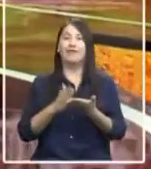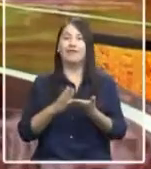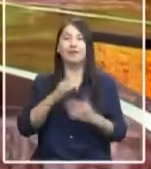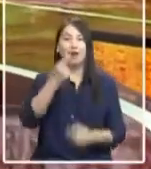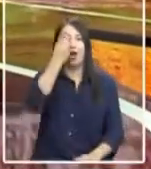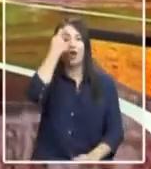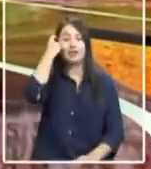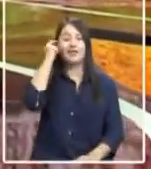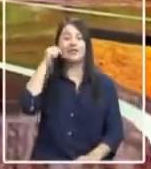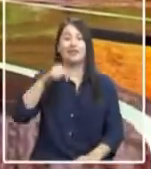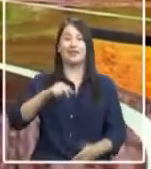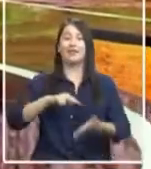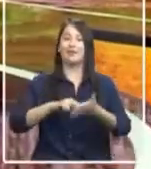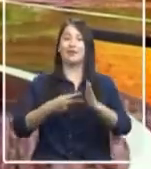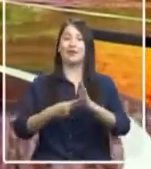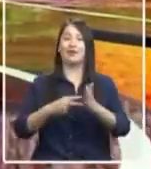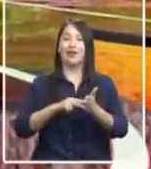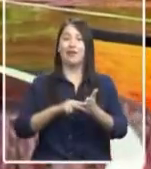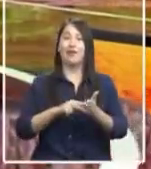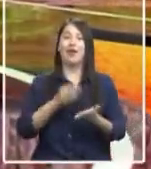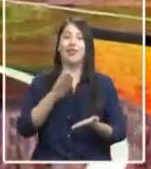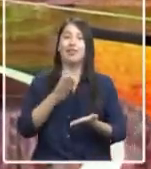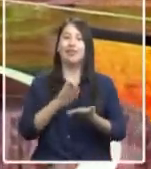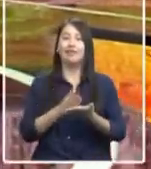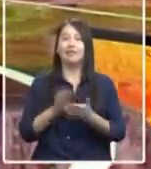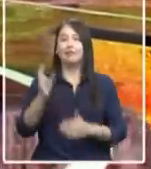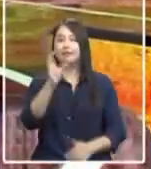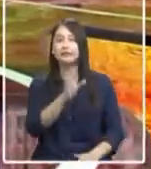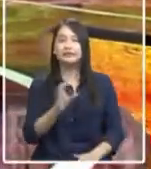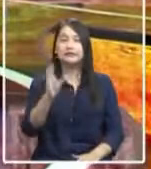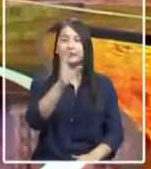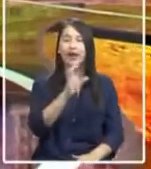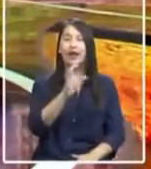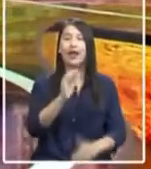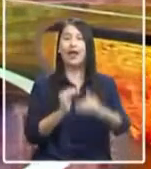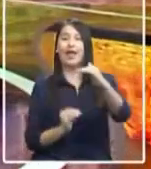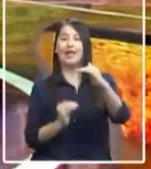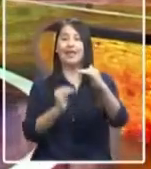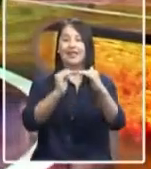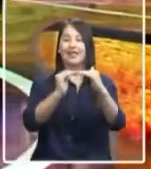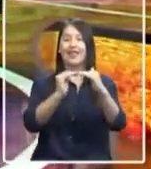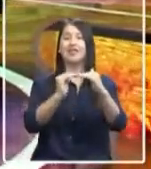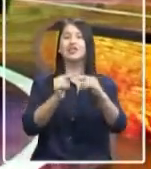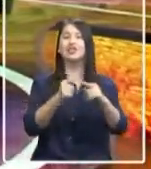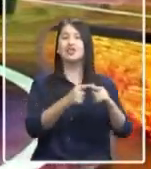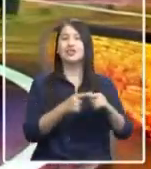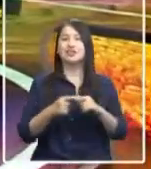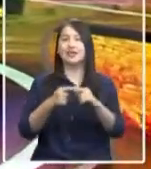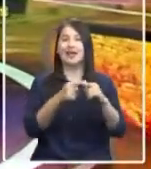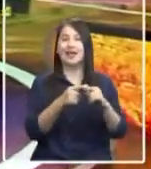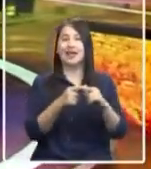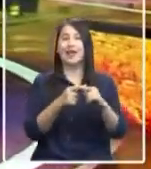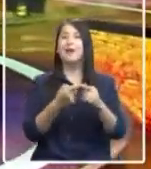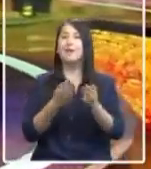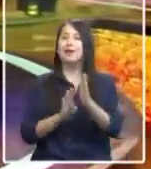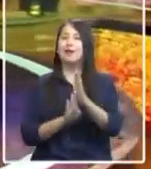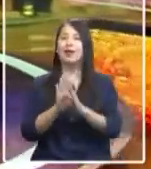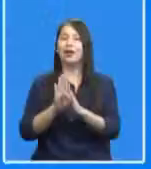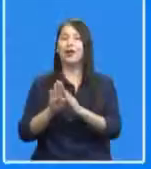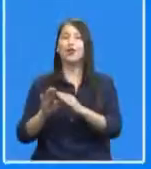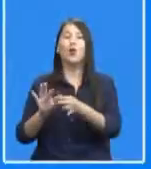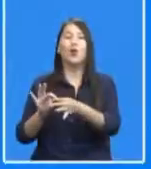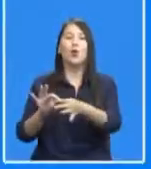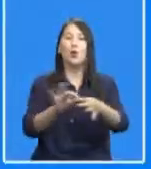que actuar en búsqueda de la equidad social para el desarrollo en conjunto y de esa